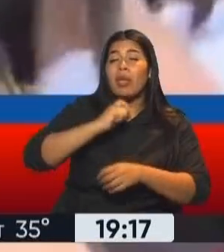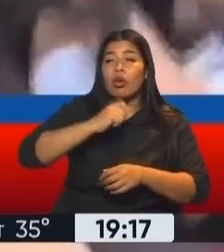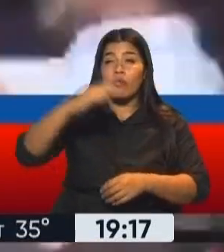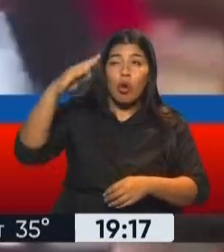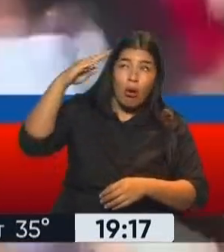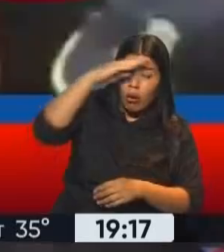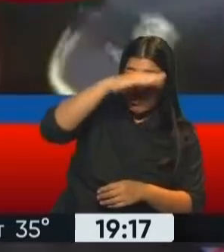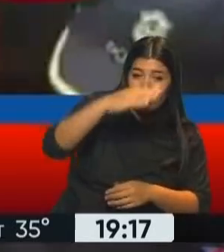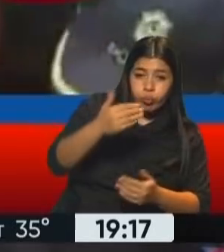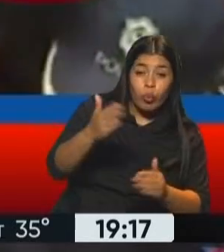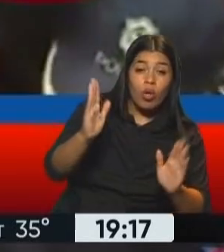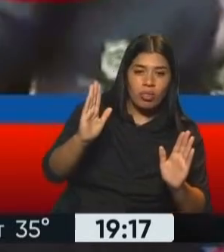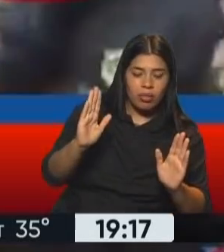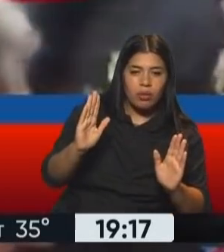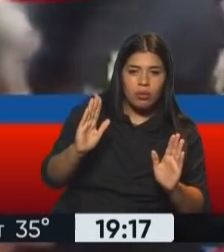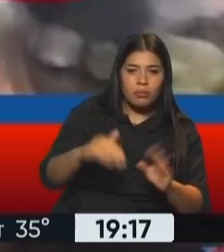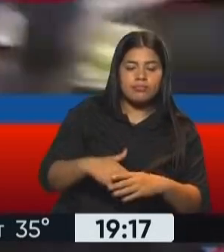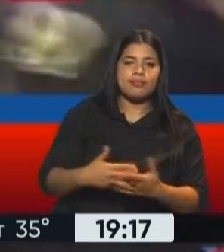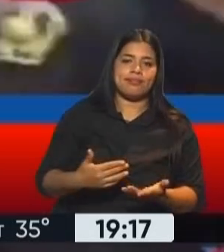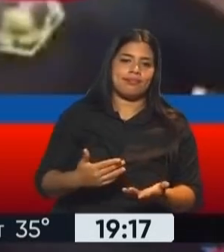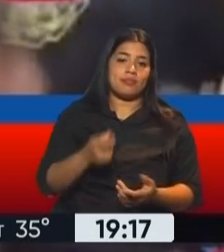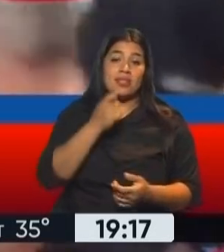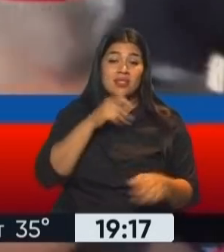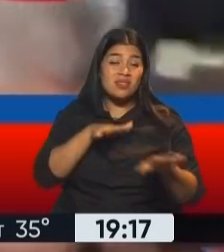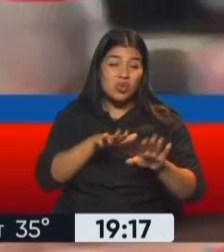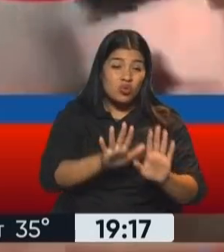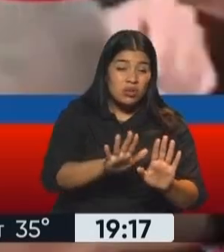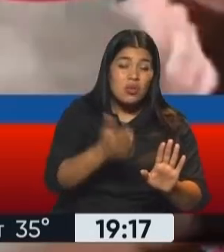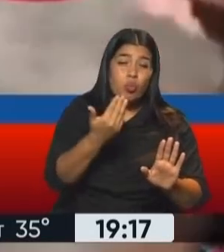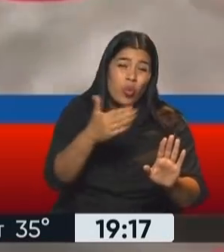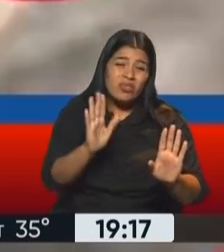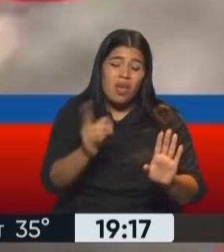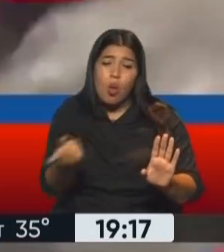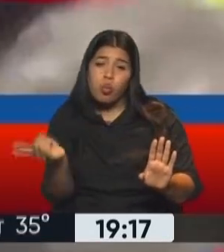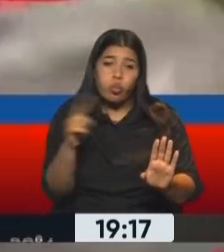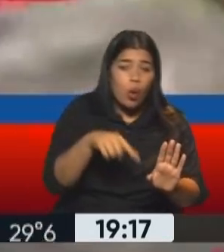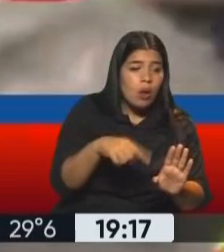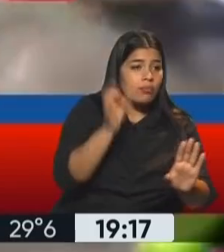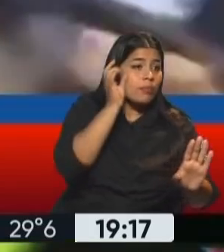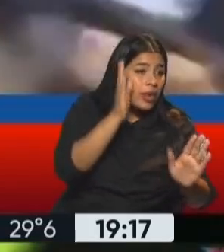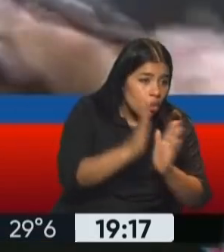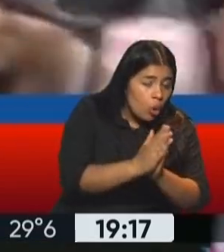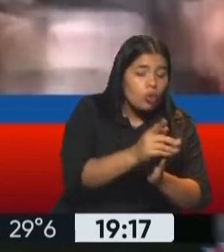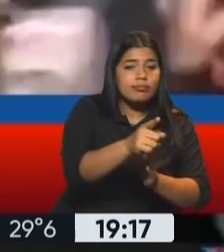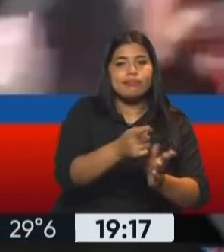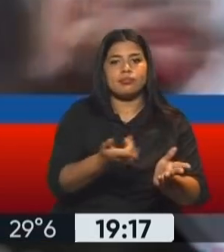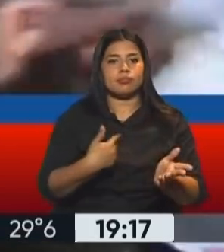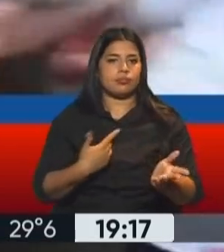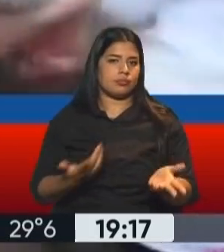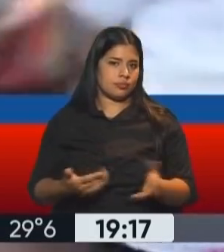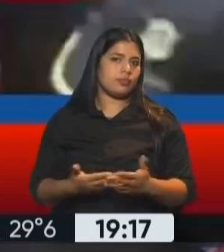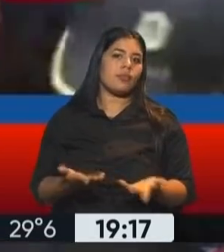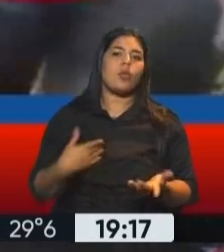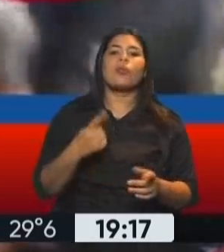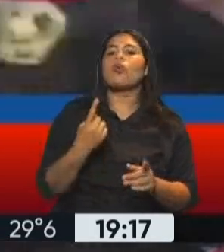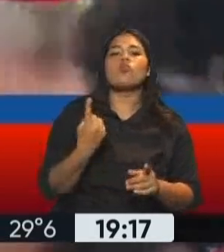fue su explicación. Te pasa eso, volvés, pedís disculpas, levantás el micrófono, no sé, no, entiendo, ¿no? En todo caso, Feria alcanza con apartarlo, después de